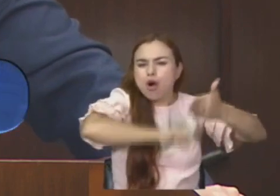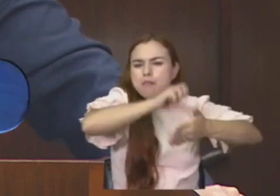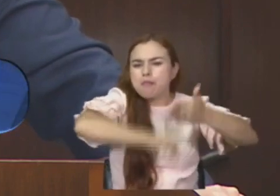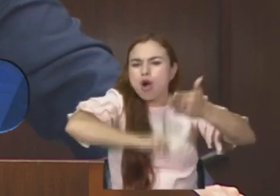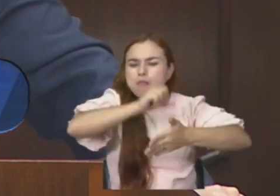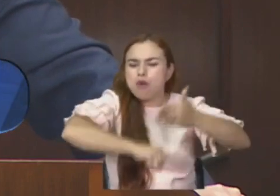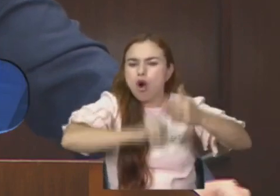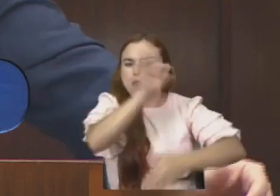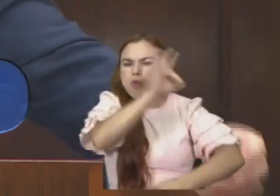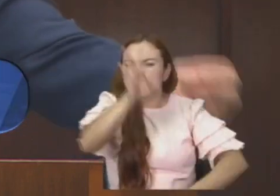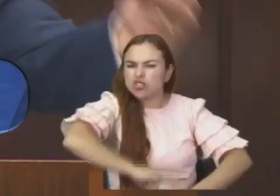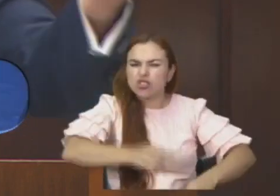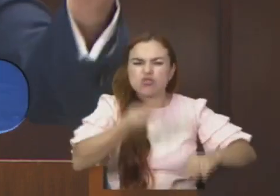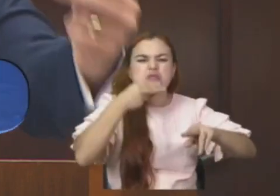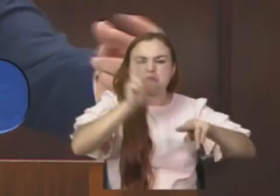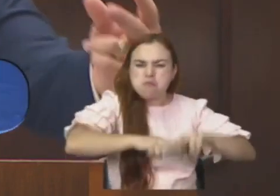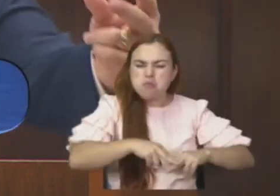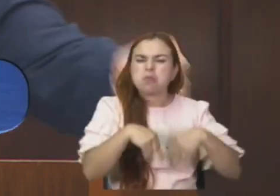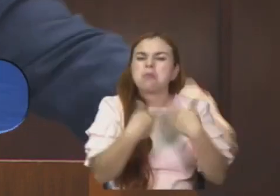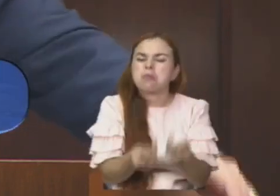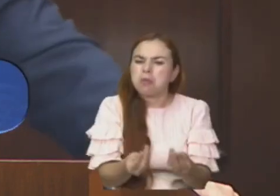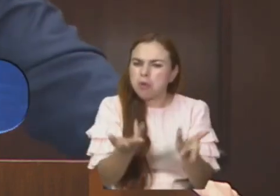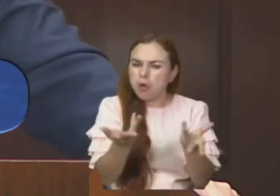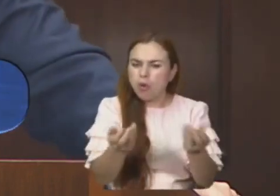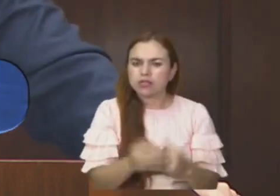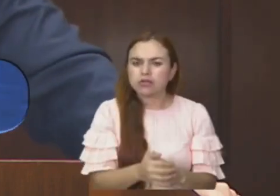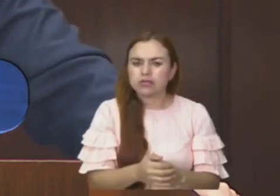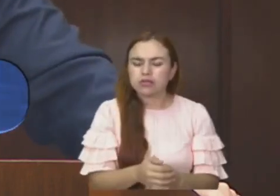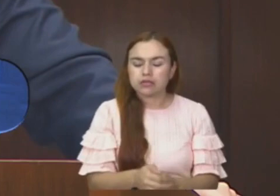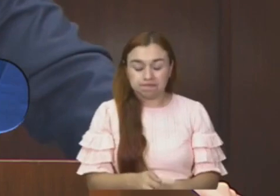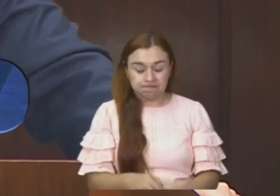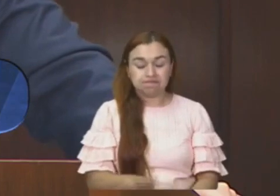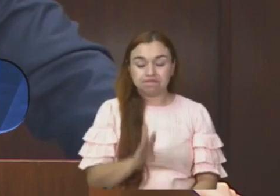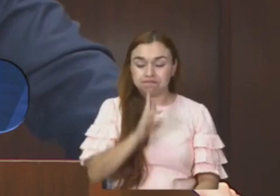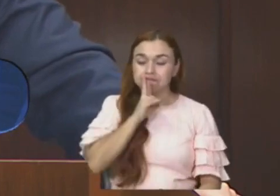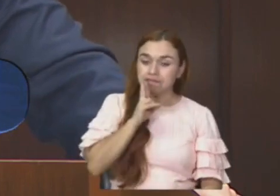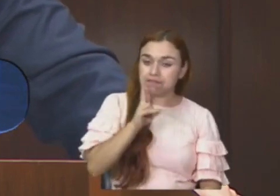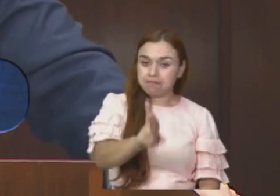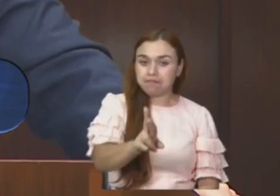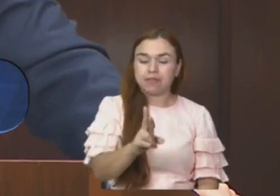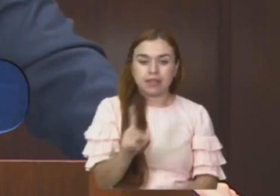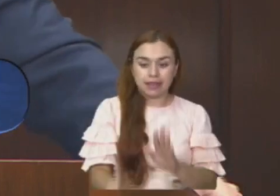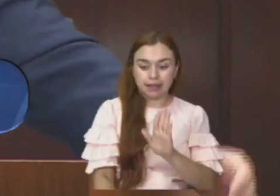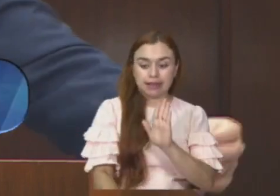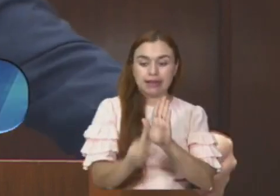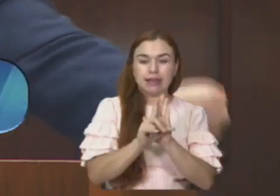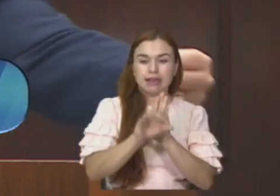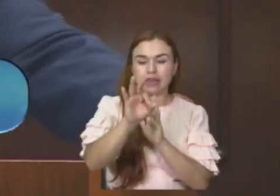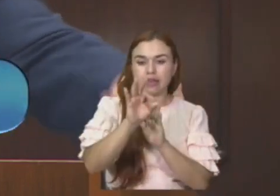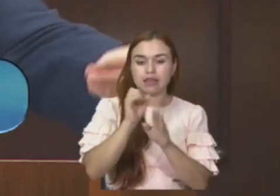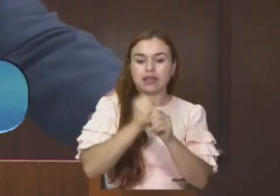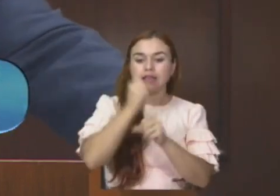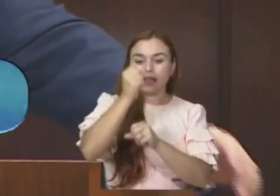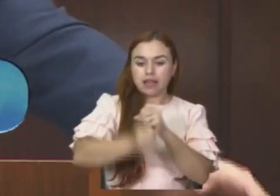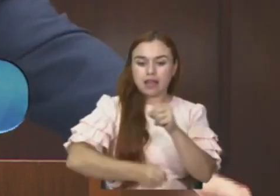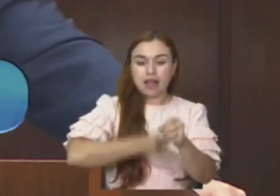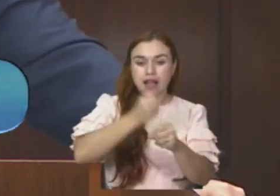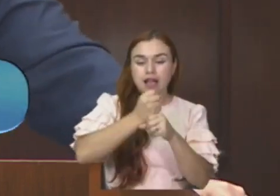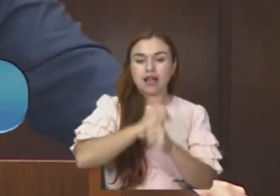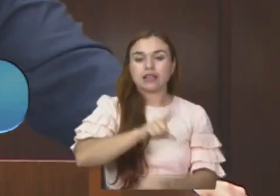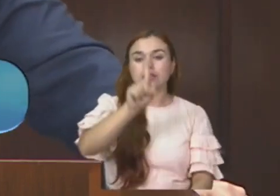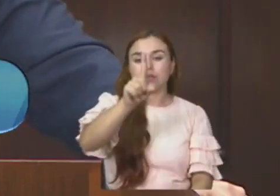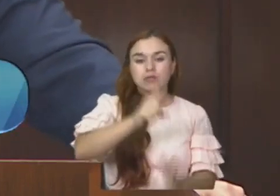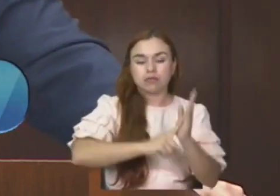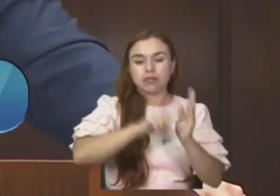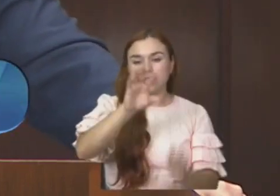De conformidad con lo establecido y con lo que se establecía en el contrato Ley 9 de 1997, que fue declarado